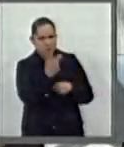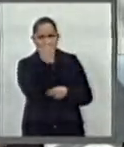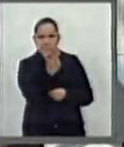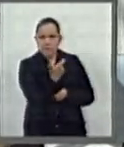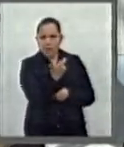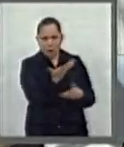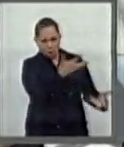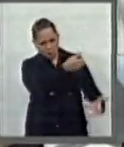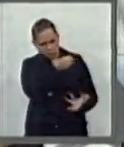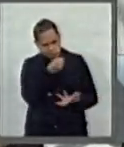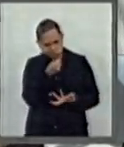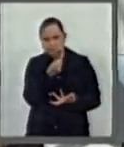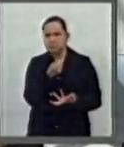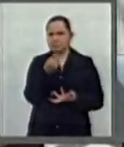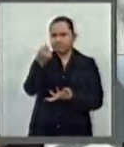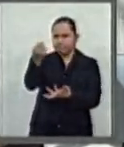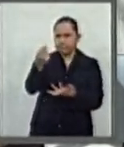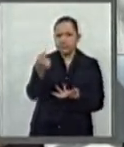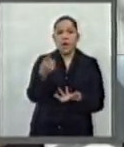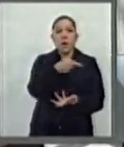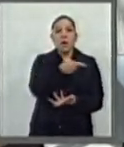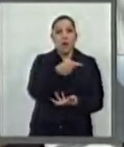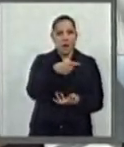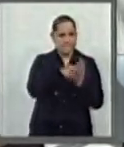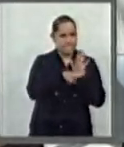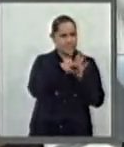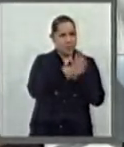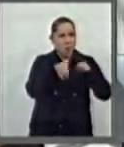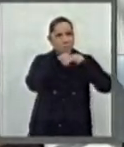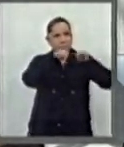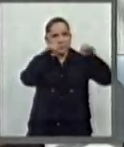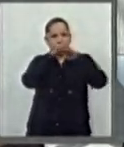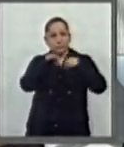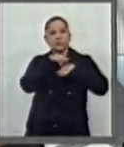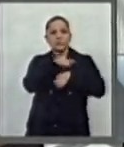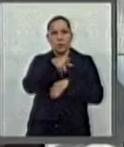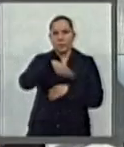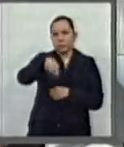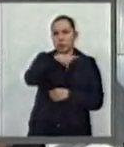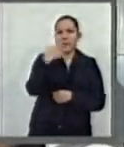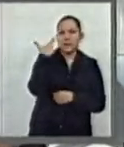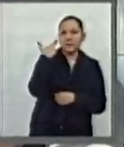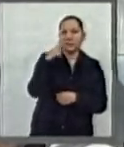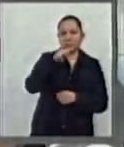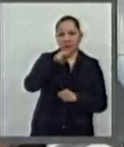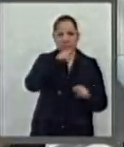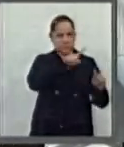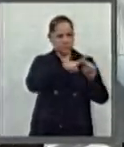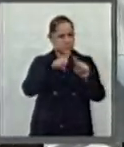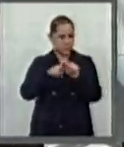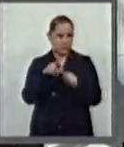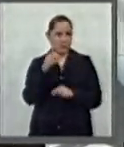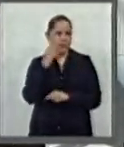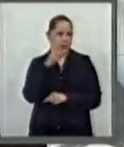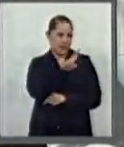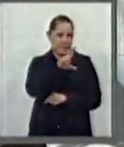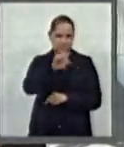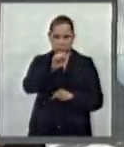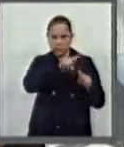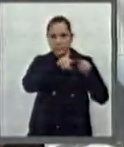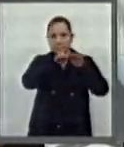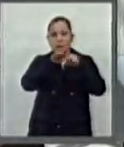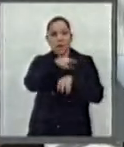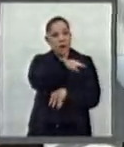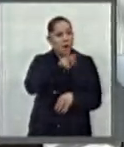dinero que se exhibe en el video difundido por diversos medios de comunicación, donde se presume la entrega de la cantidad